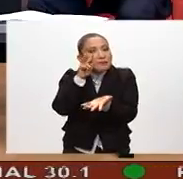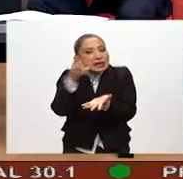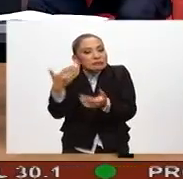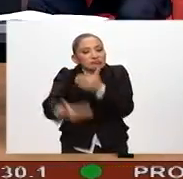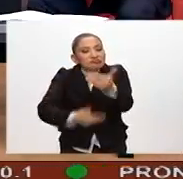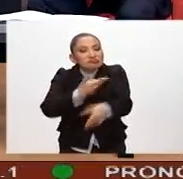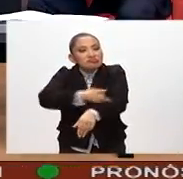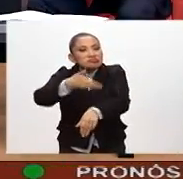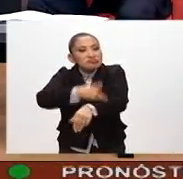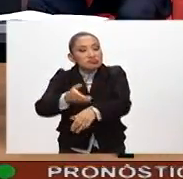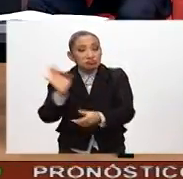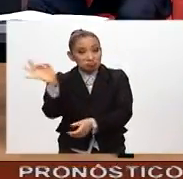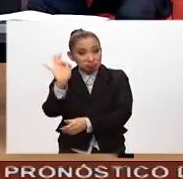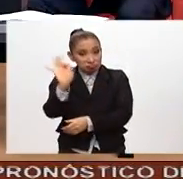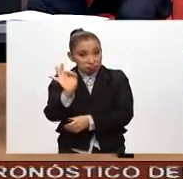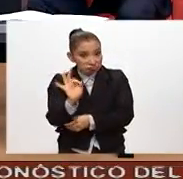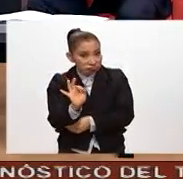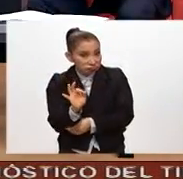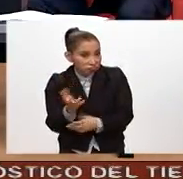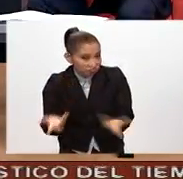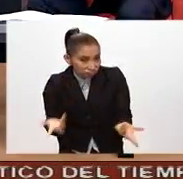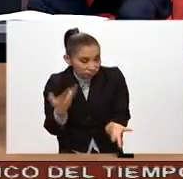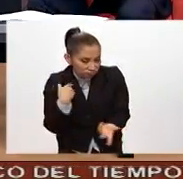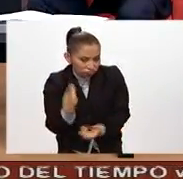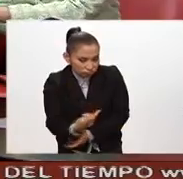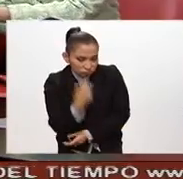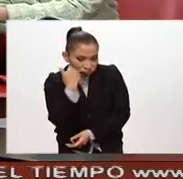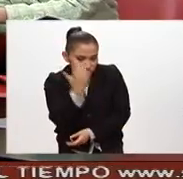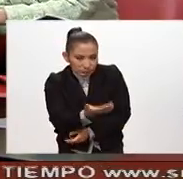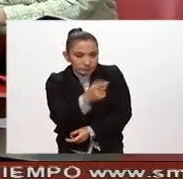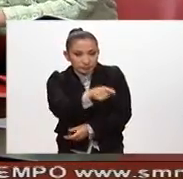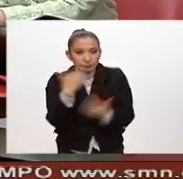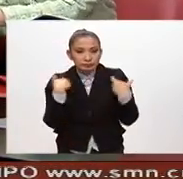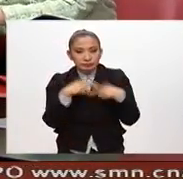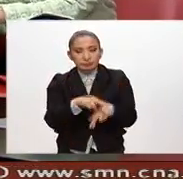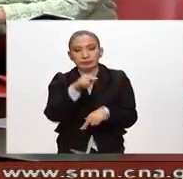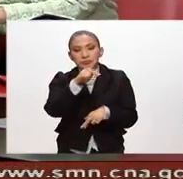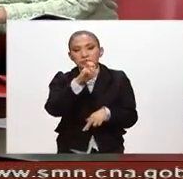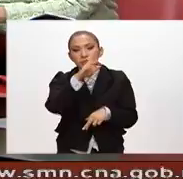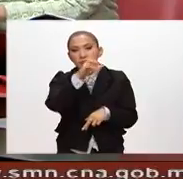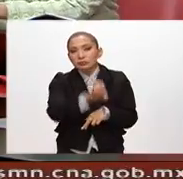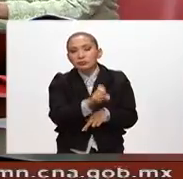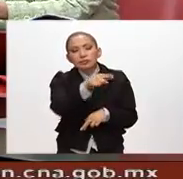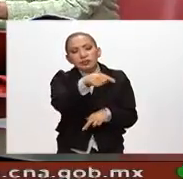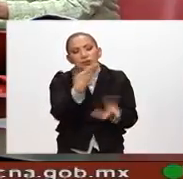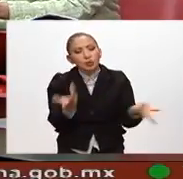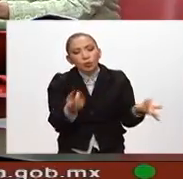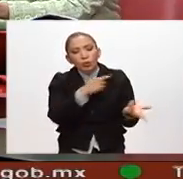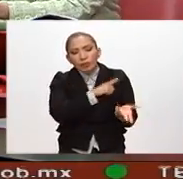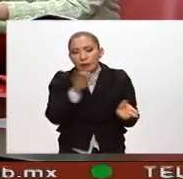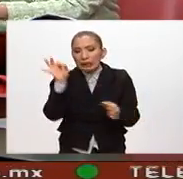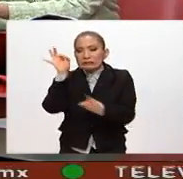se hace. Claro. Y probablemente, es una pregunta que le quiero hacer a la maestra Poiré, esto tiene que